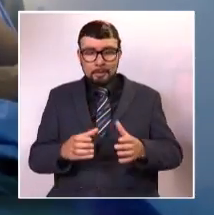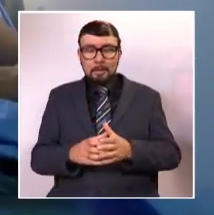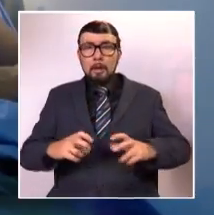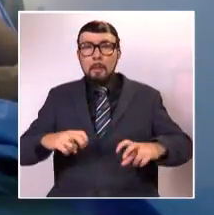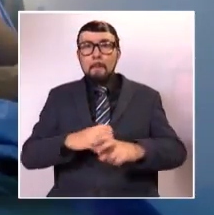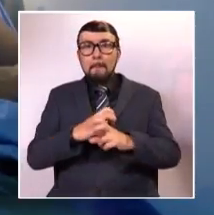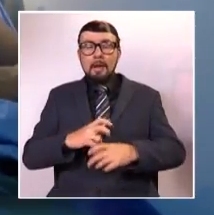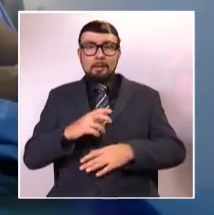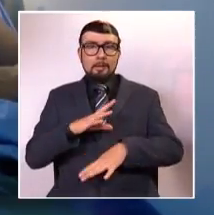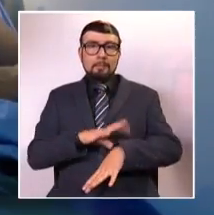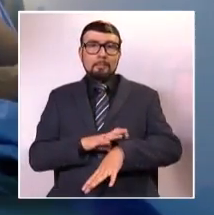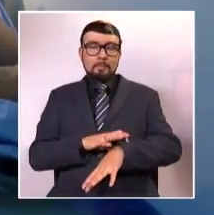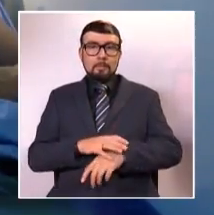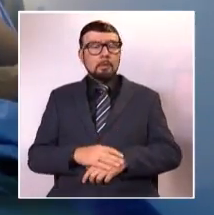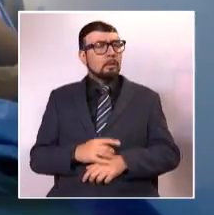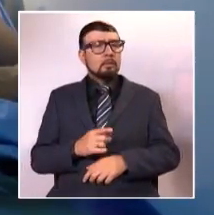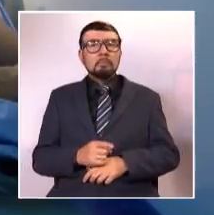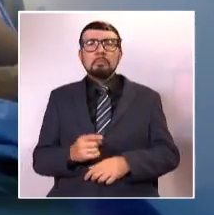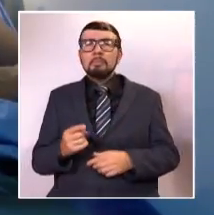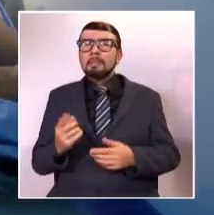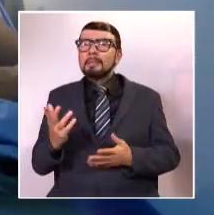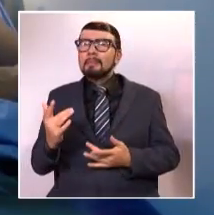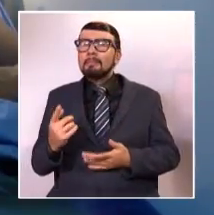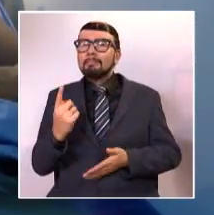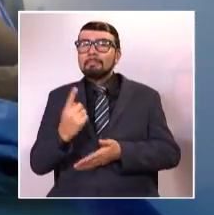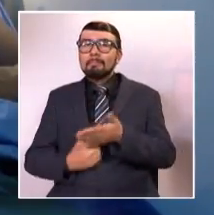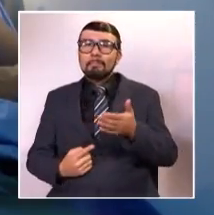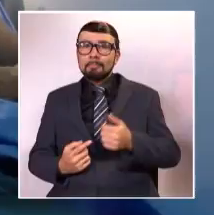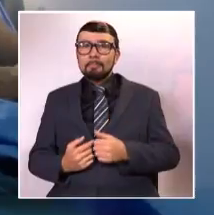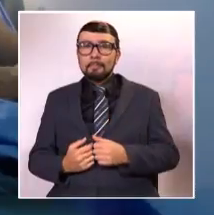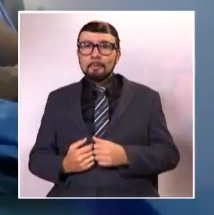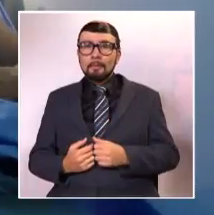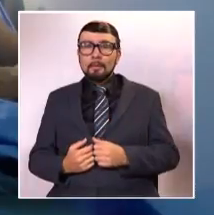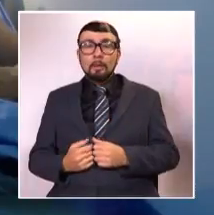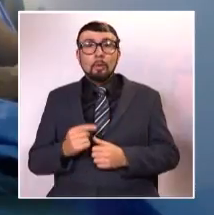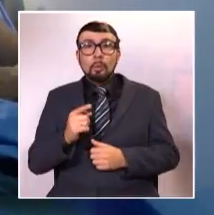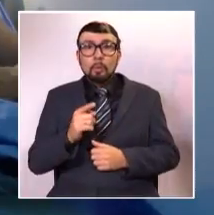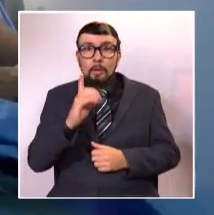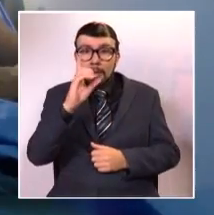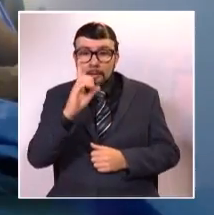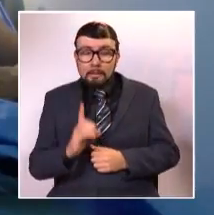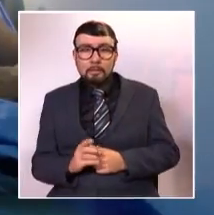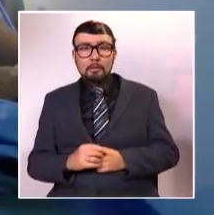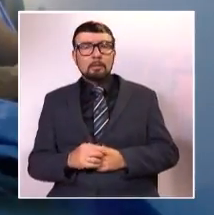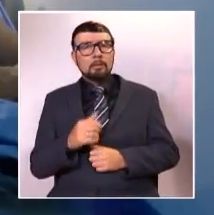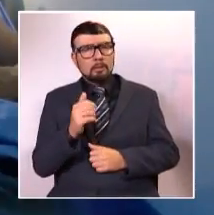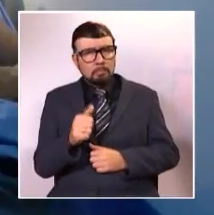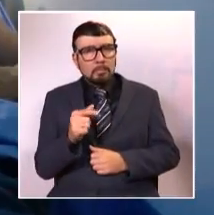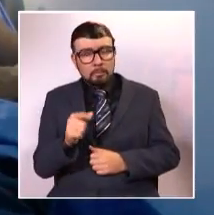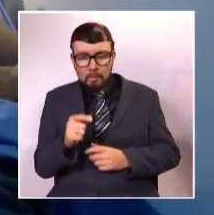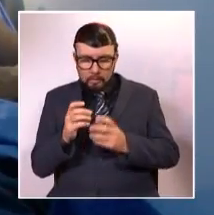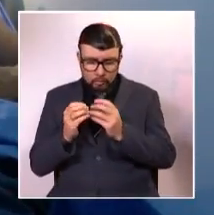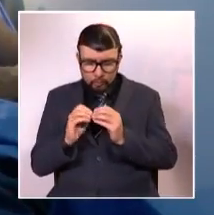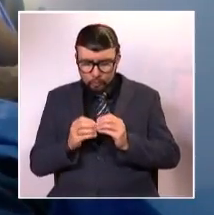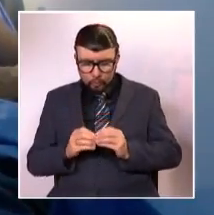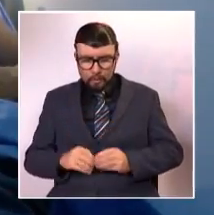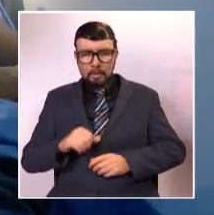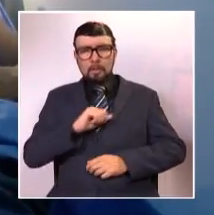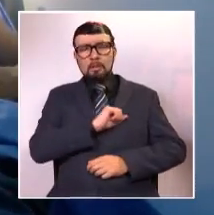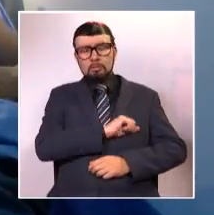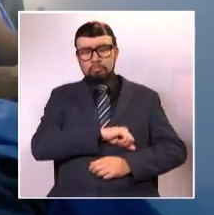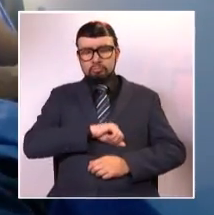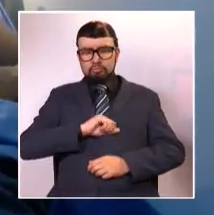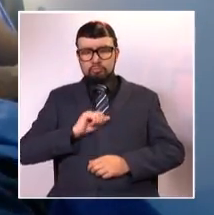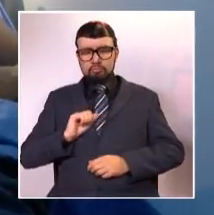Médico. Esperamos pues que tomen la decisión de realizárselo. Es un examen que realmente